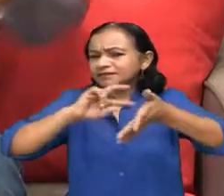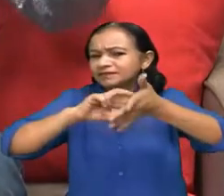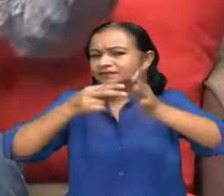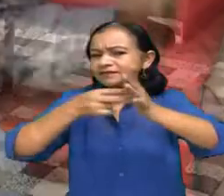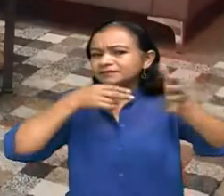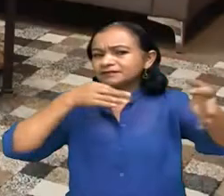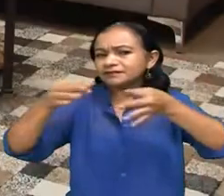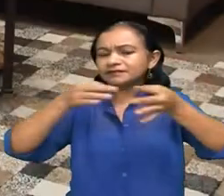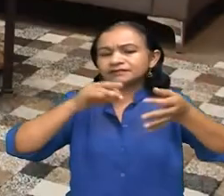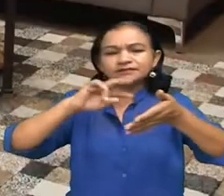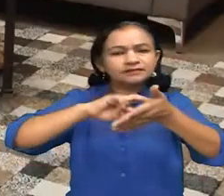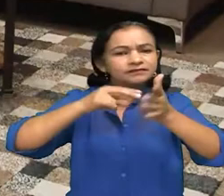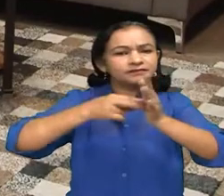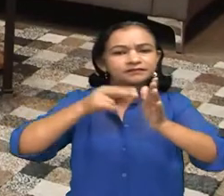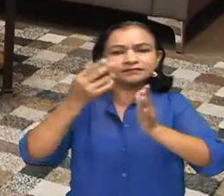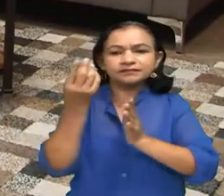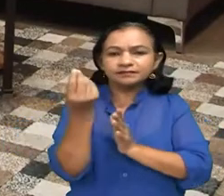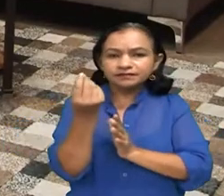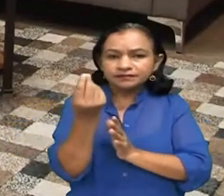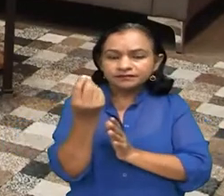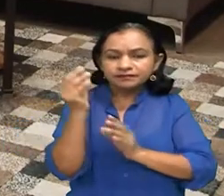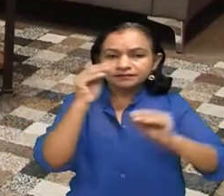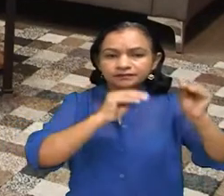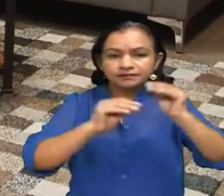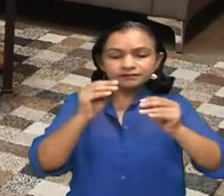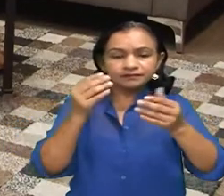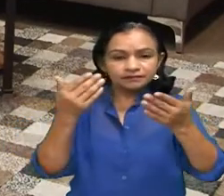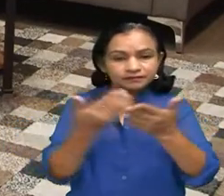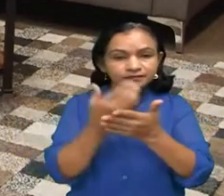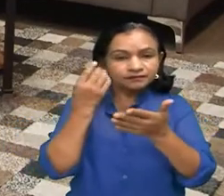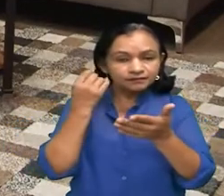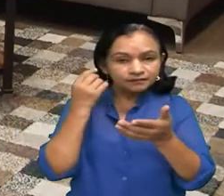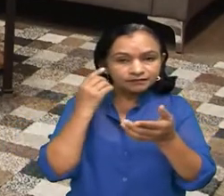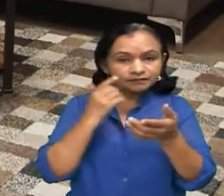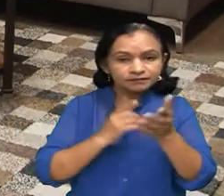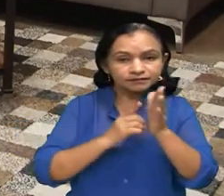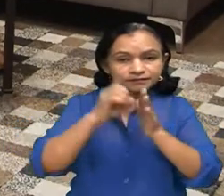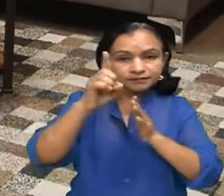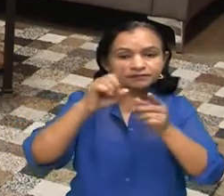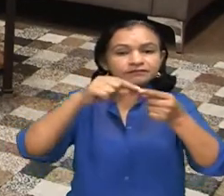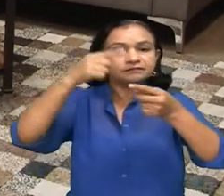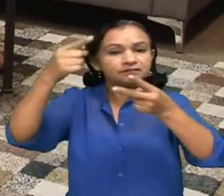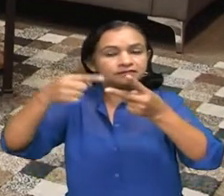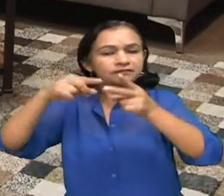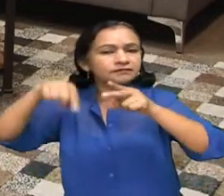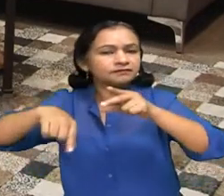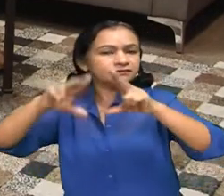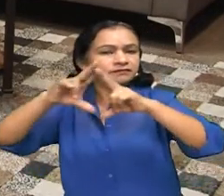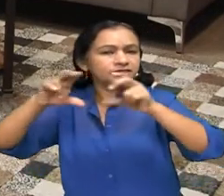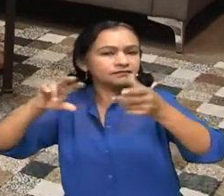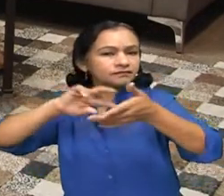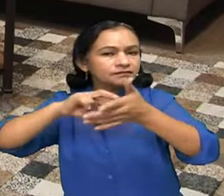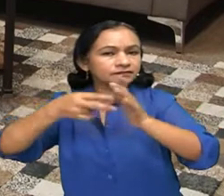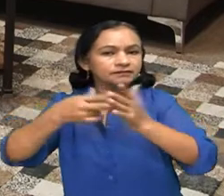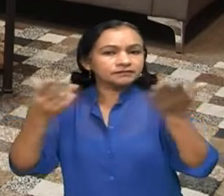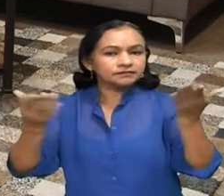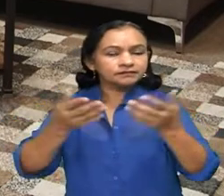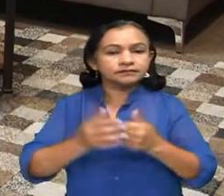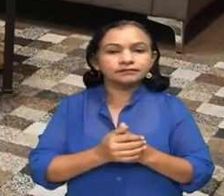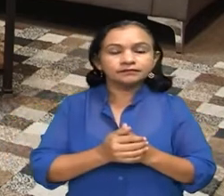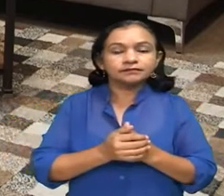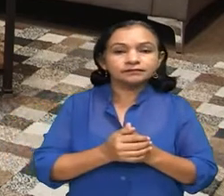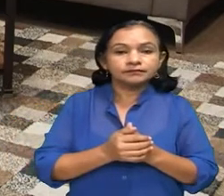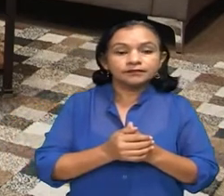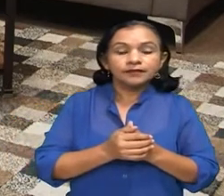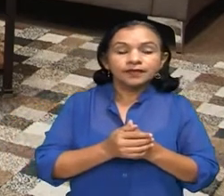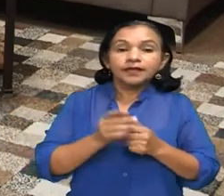marco bastante grande y amplio y después contextualizado en el contexto nicaragüense? Bueno, primero